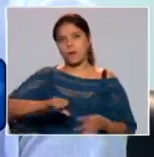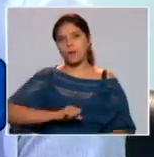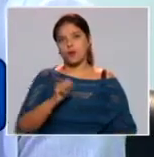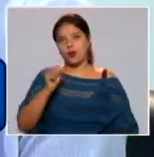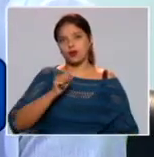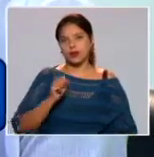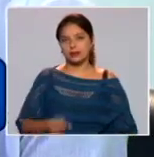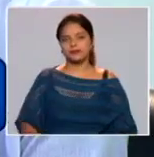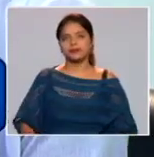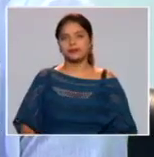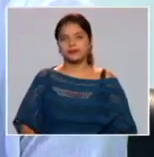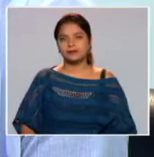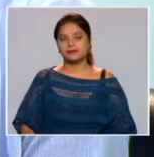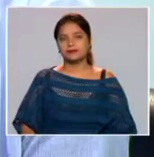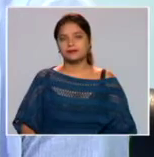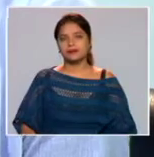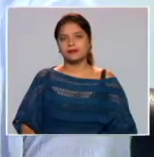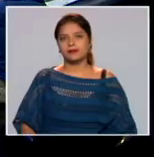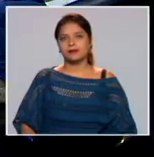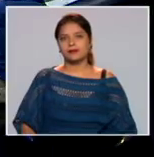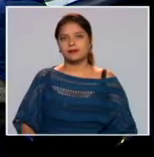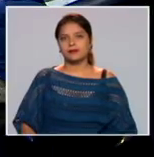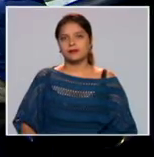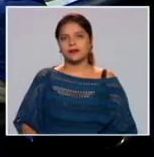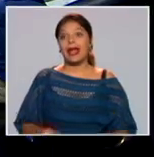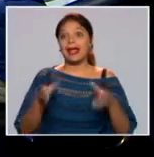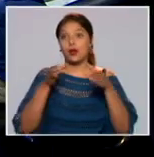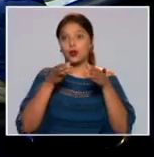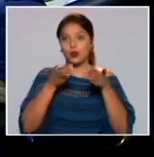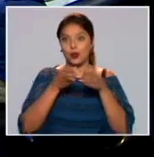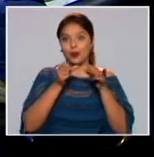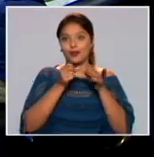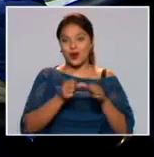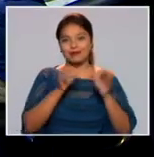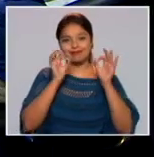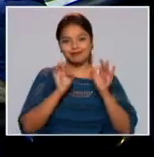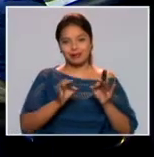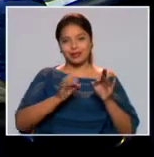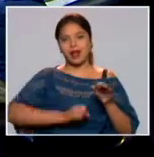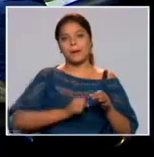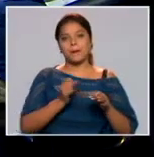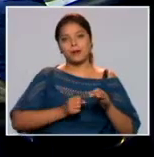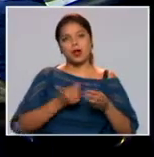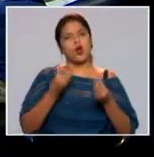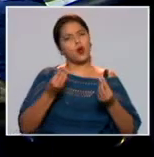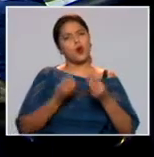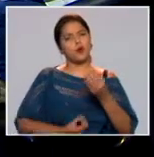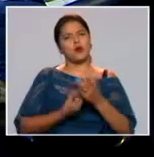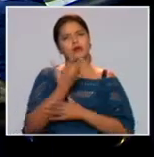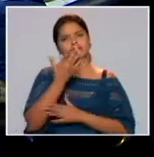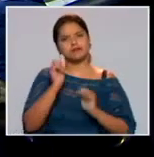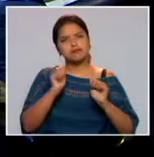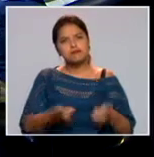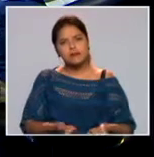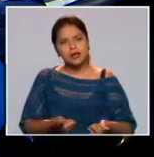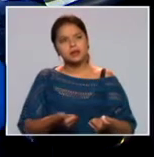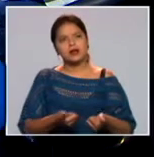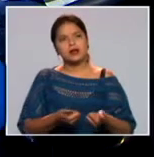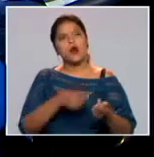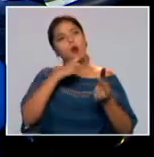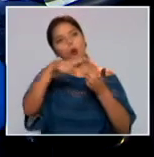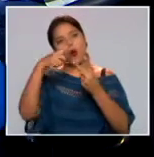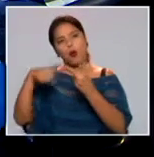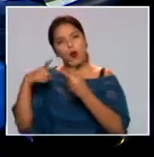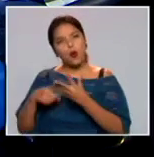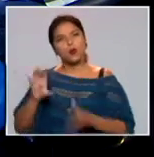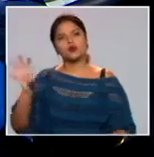en la capital en la capital se encuentra ubicada la corporación como usted y cómo surge estos encuentros con estos otros